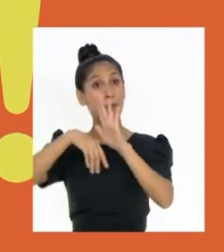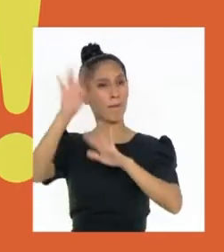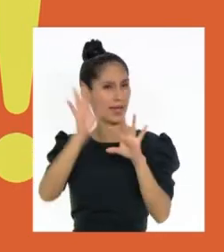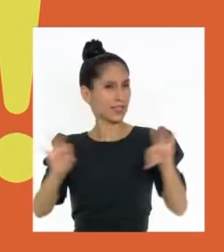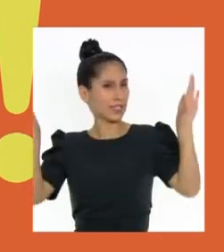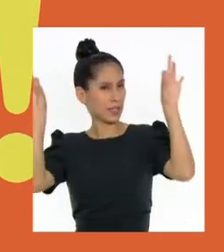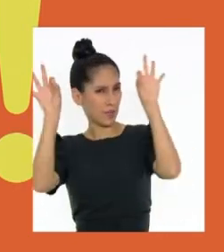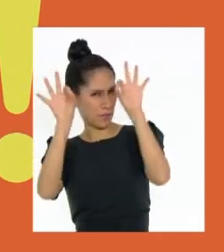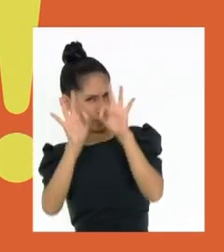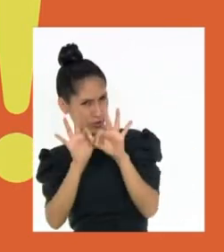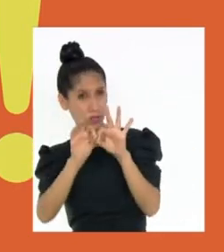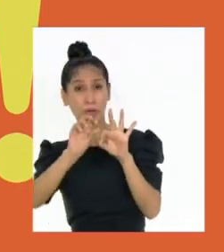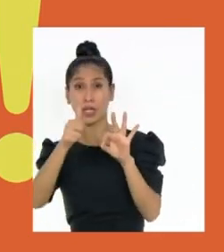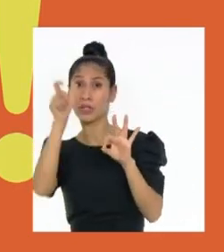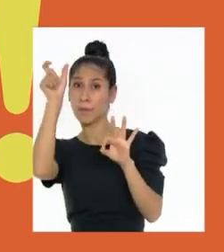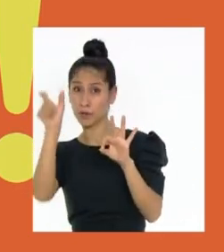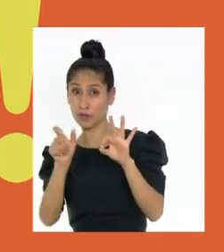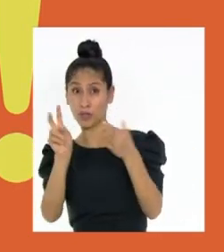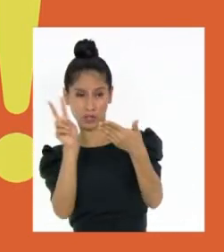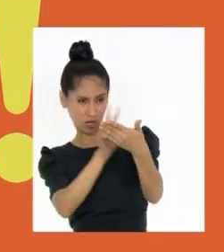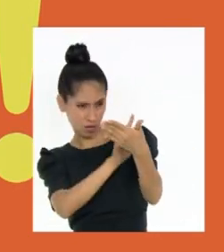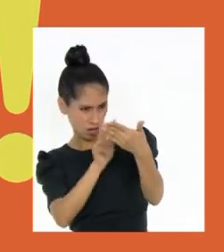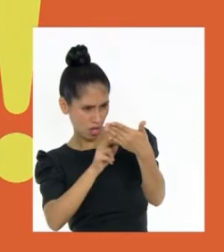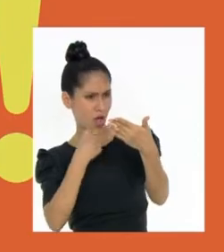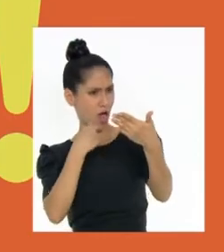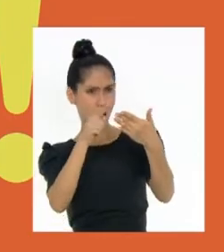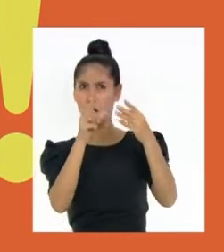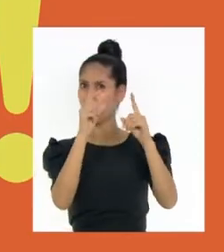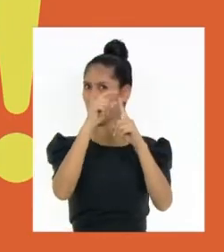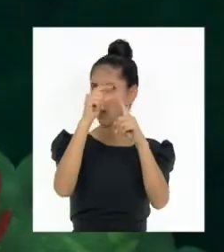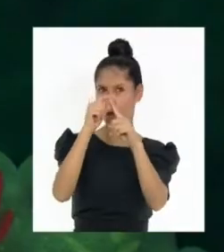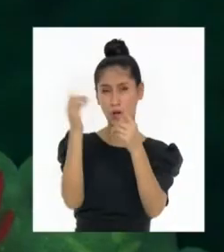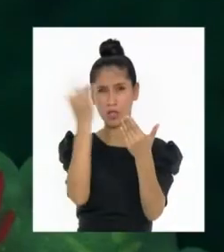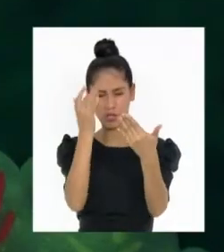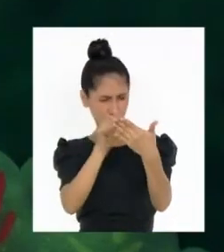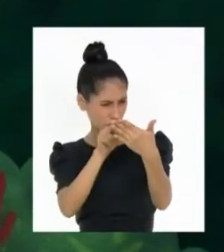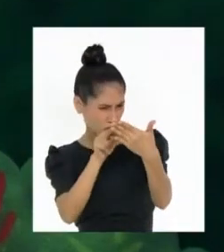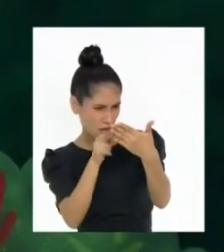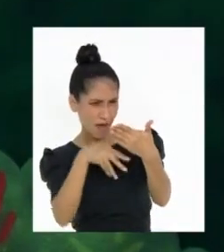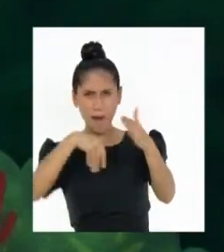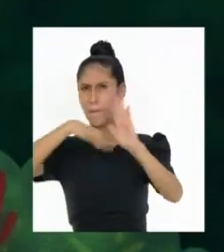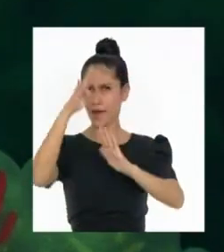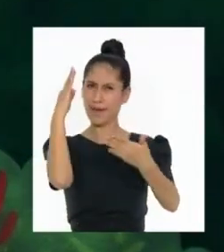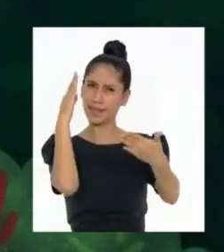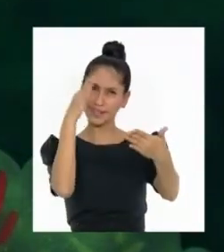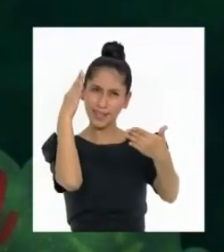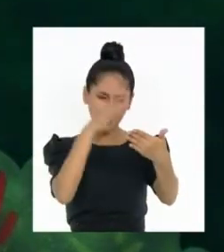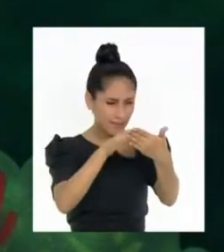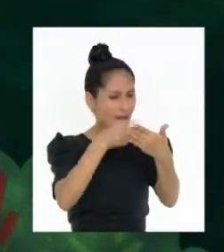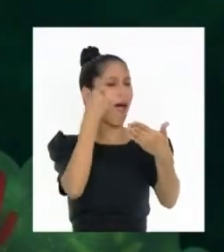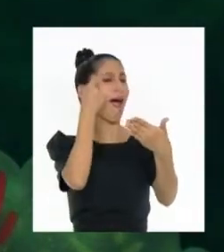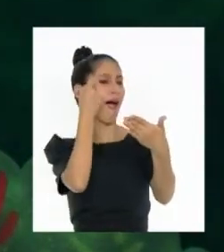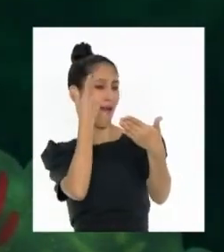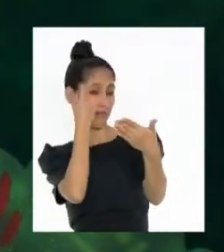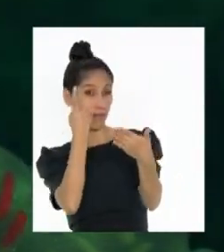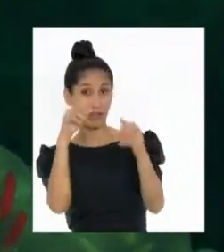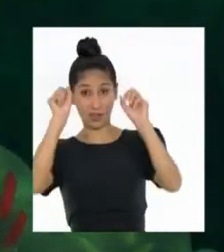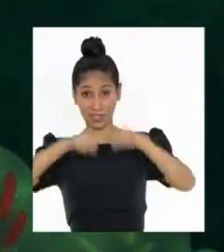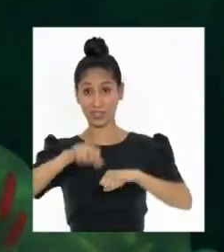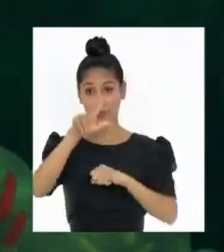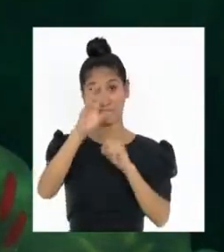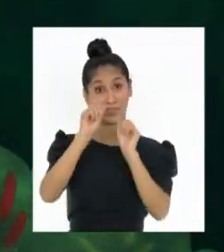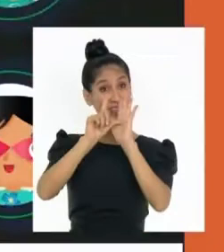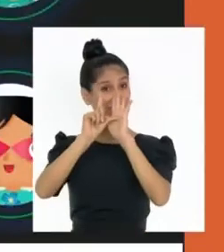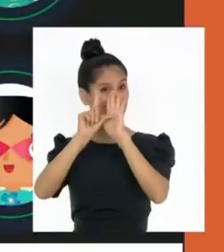el lector o lectora les preste más atención. Ahora sí, tienen 30 segundos para elegir